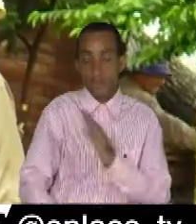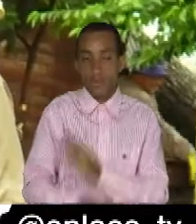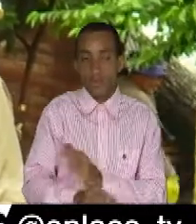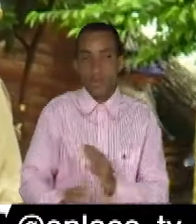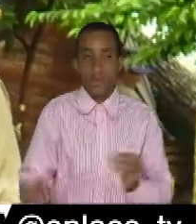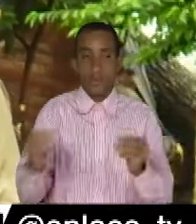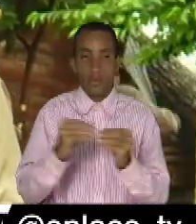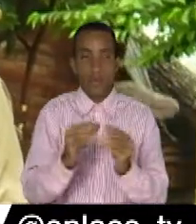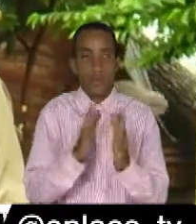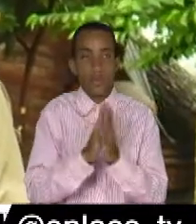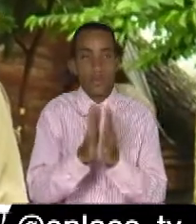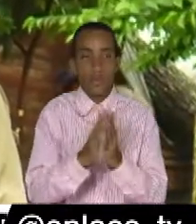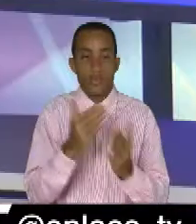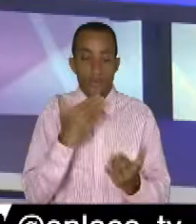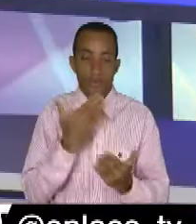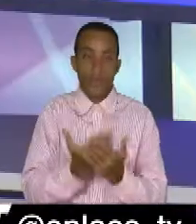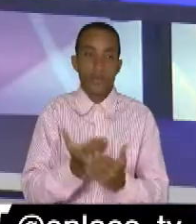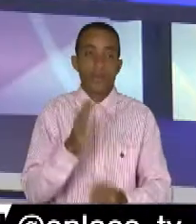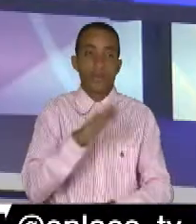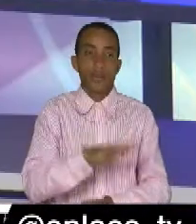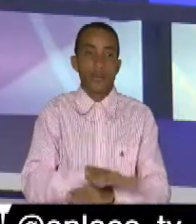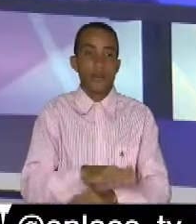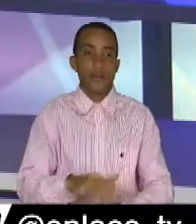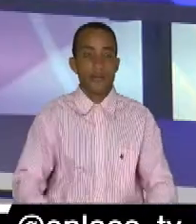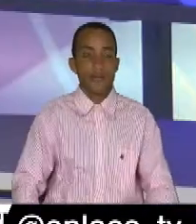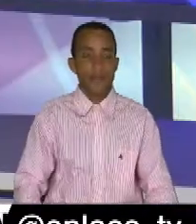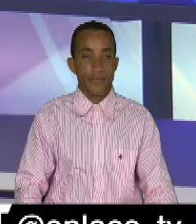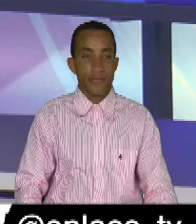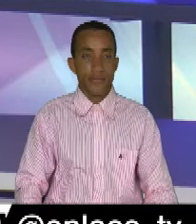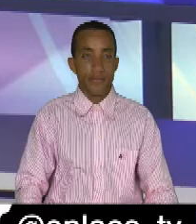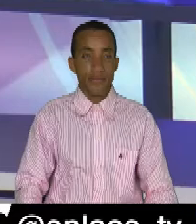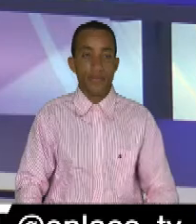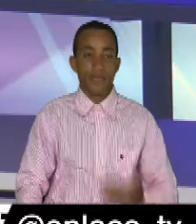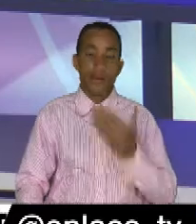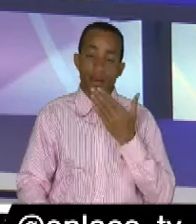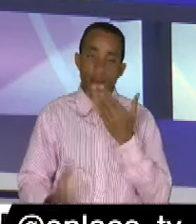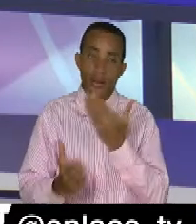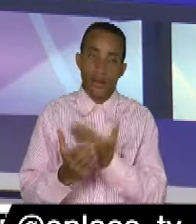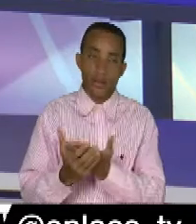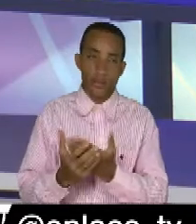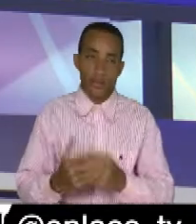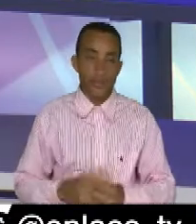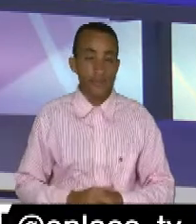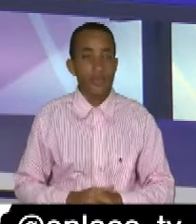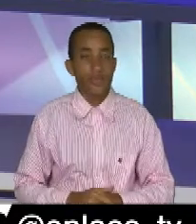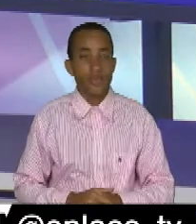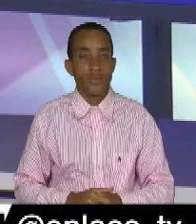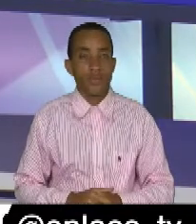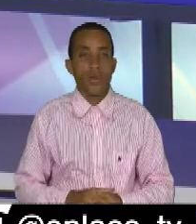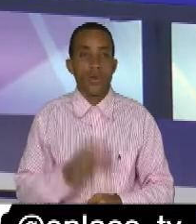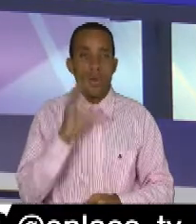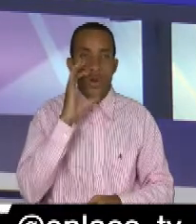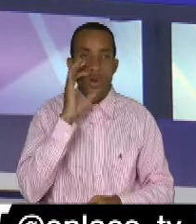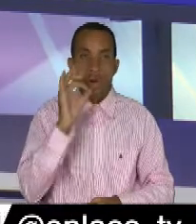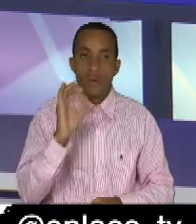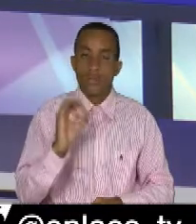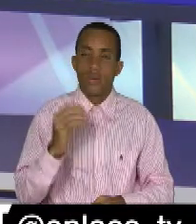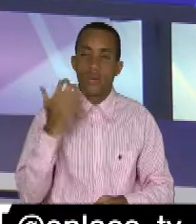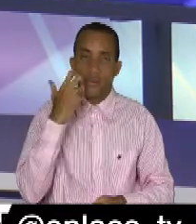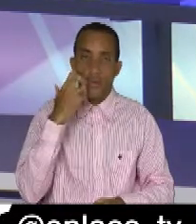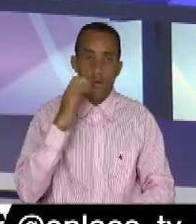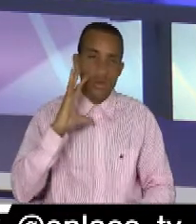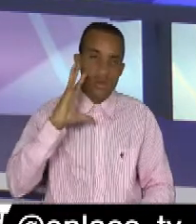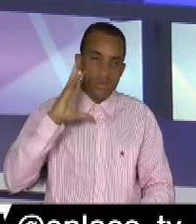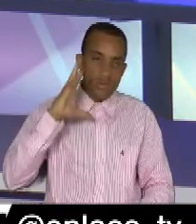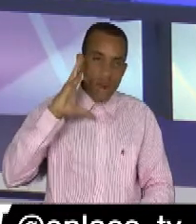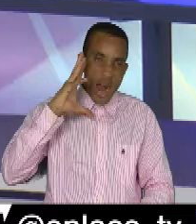estudios. Muy buenas tardes. Pedro, gracias. Buenas tardes. Un hombre que padece gigantismo recorre todo el departamento pidiendo ayuda